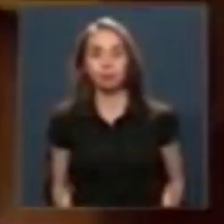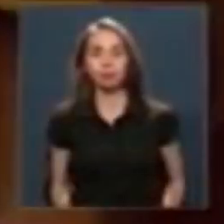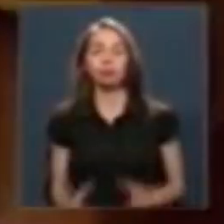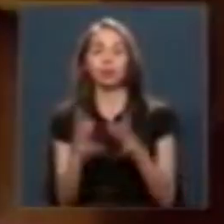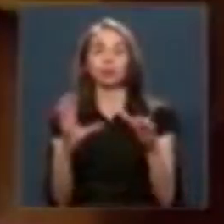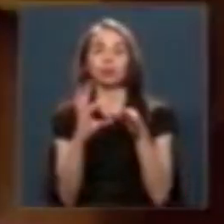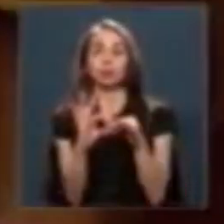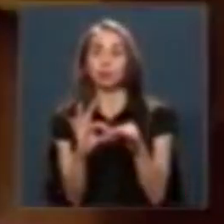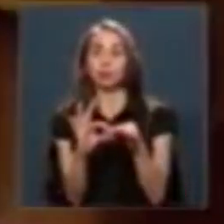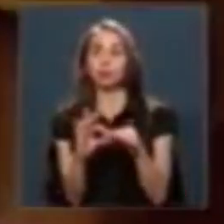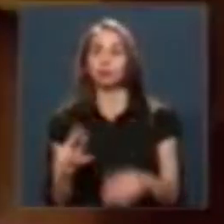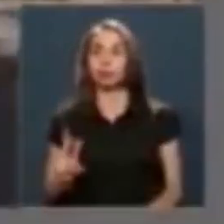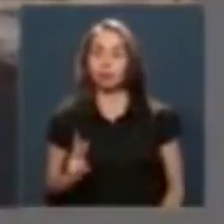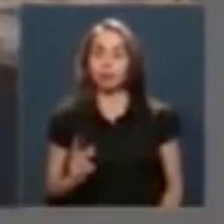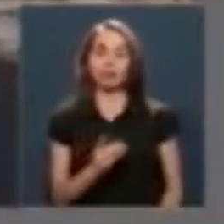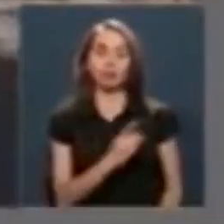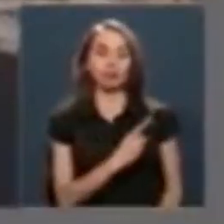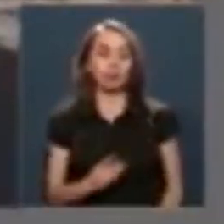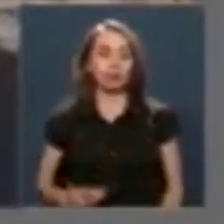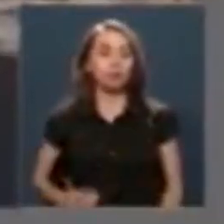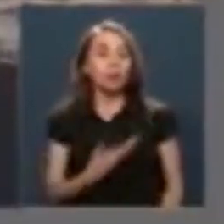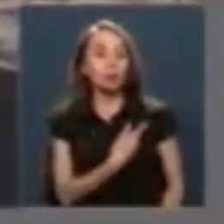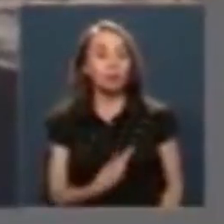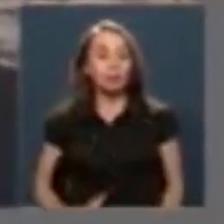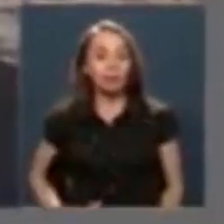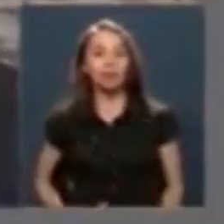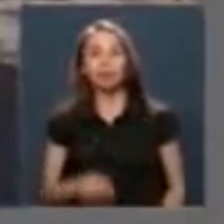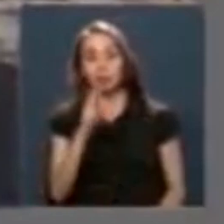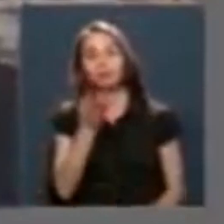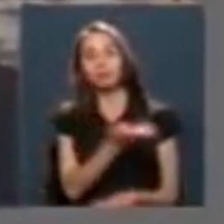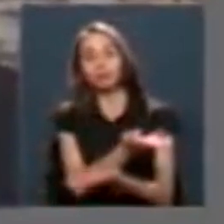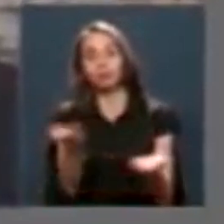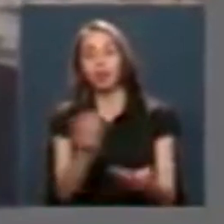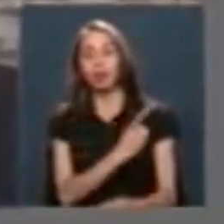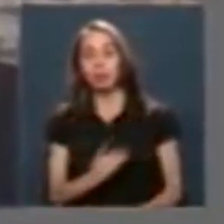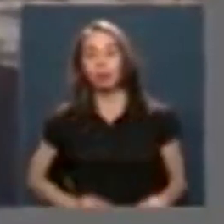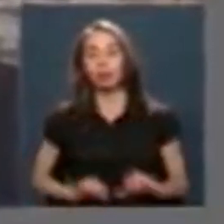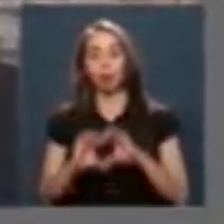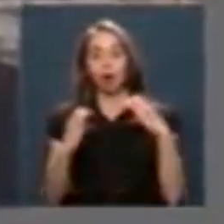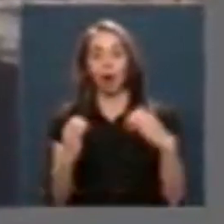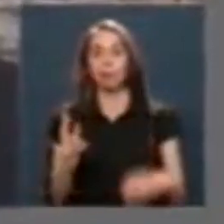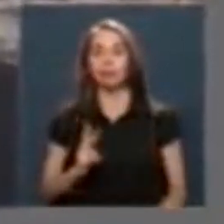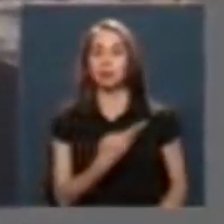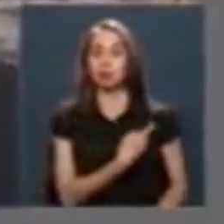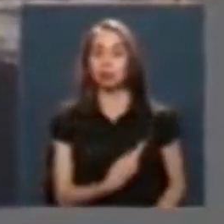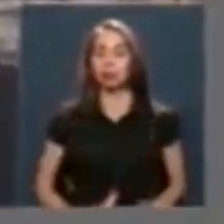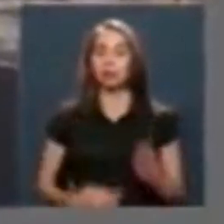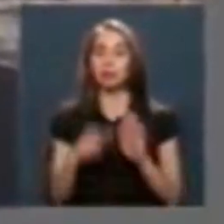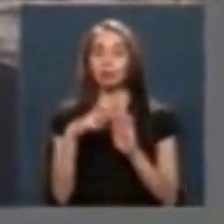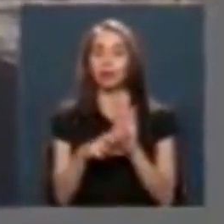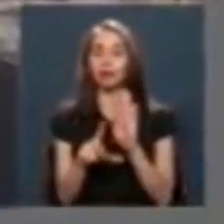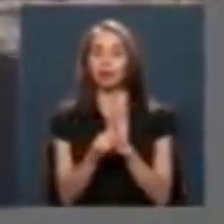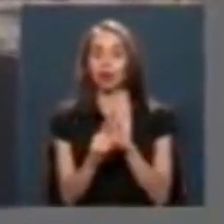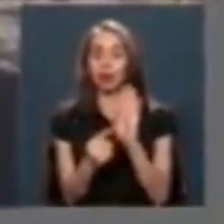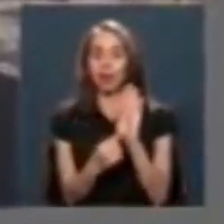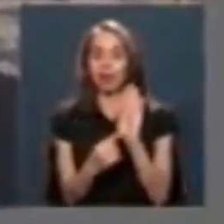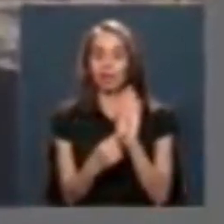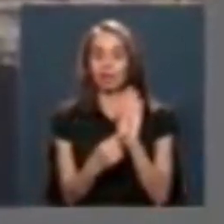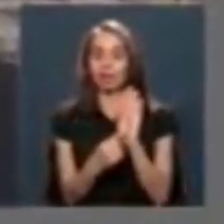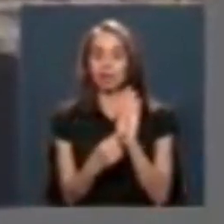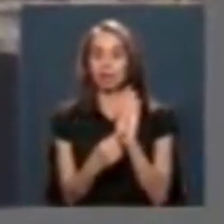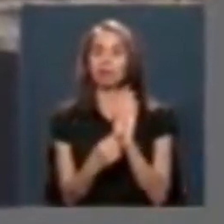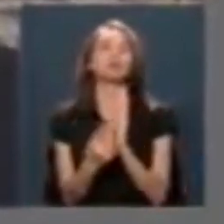Muchas gracias, señor presidente, honorable Cámara. Señor presidente, me parece que este proyecto de ley, que ha sido